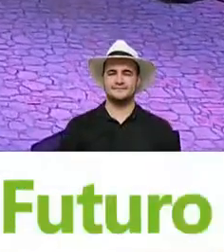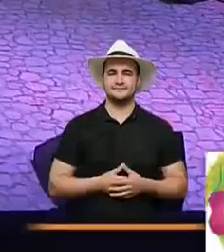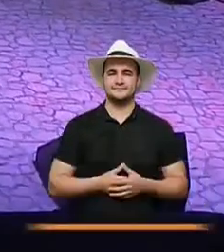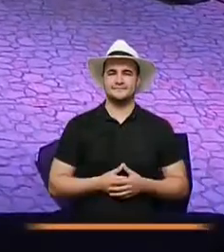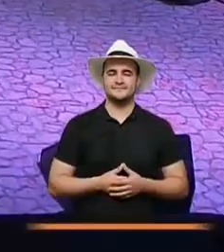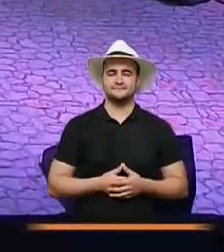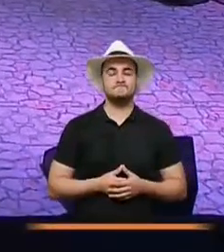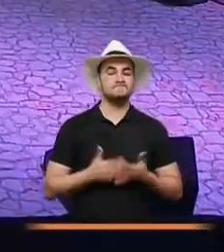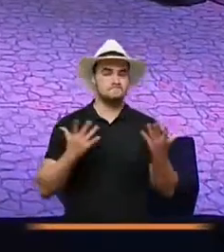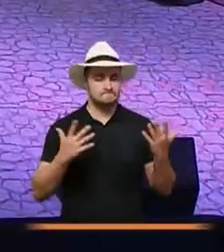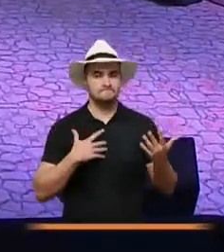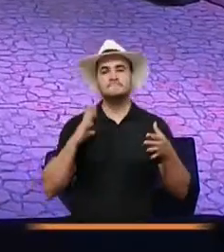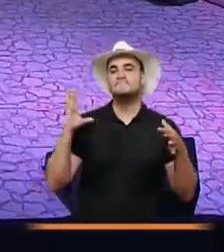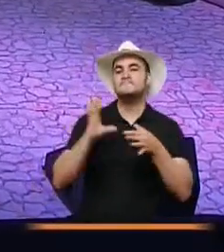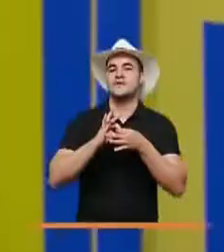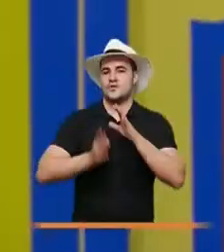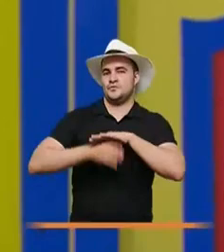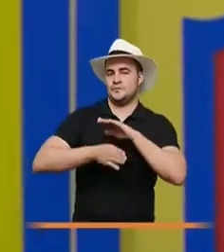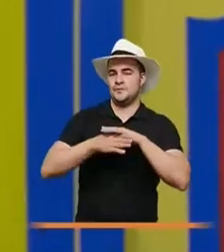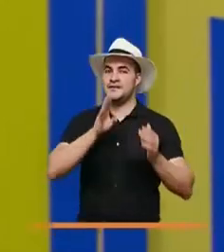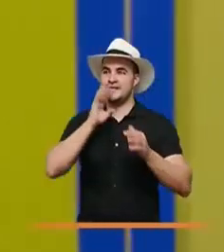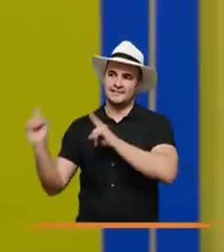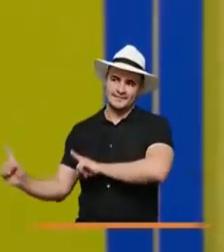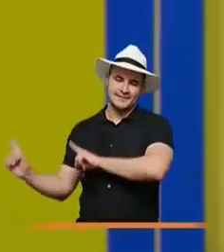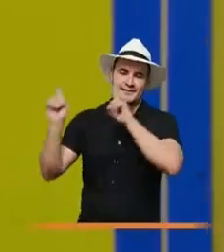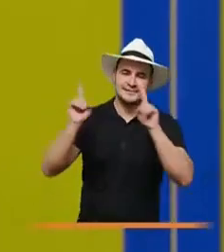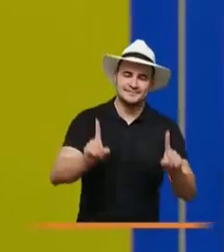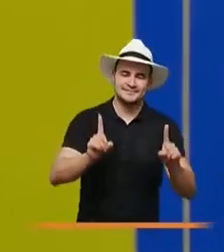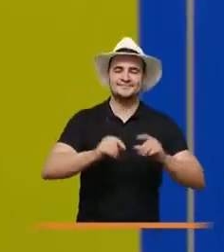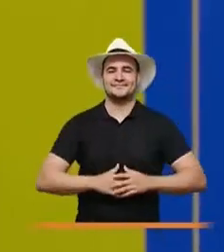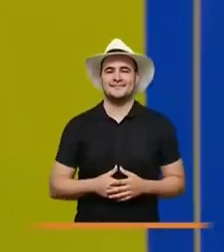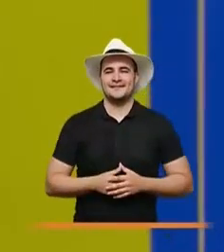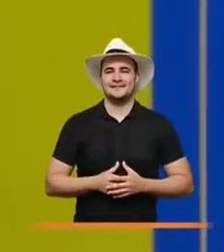continuamos entonces es el momento para pitingo y guacuco